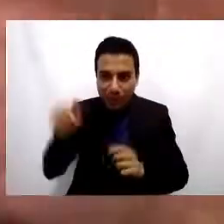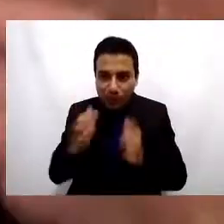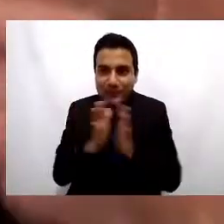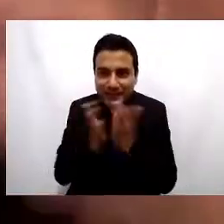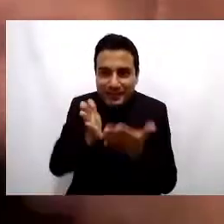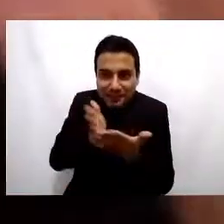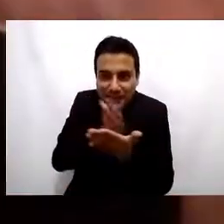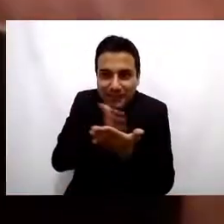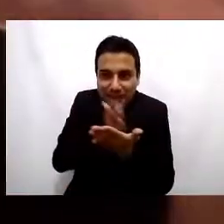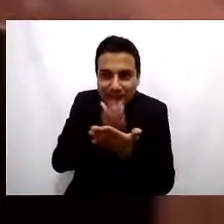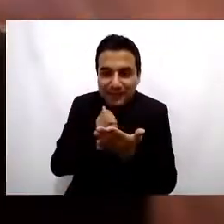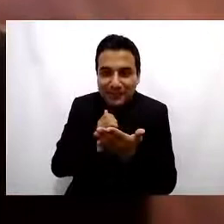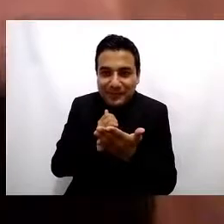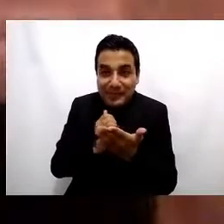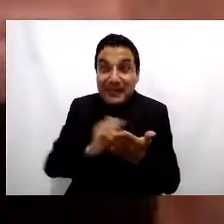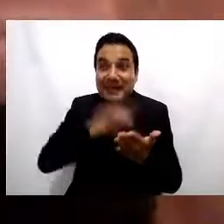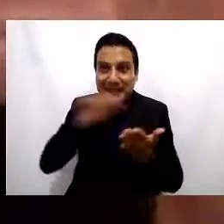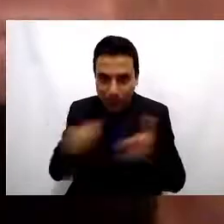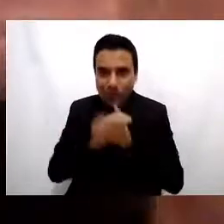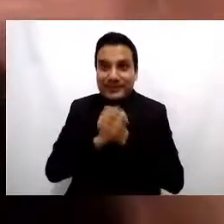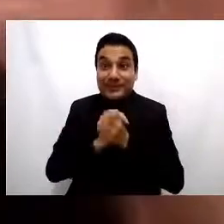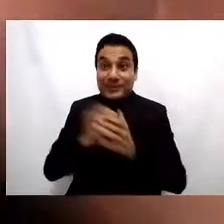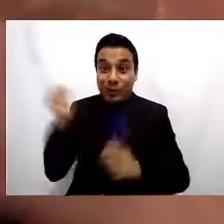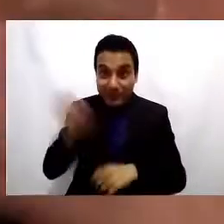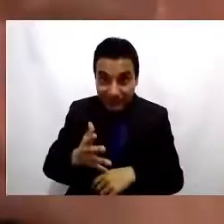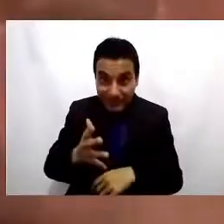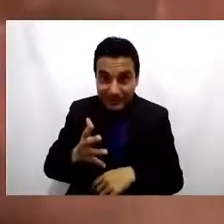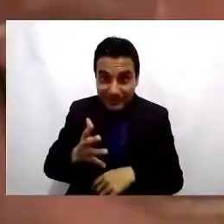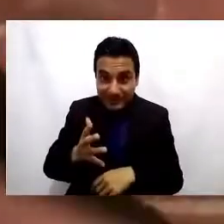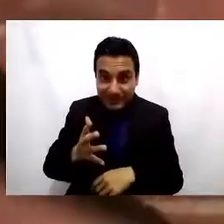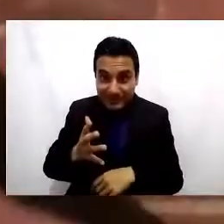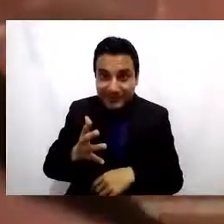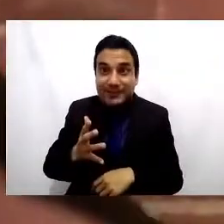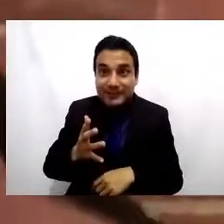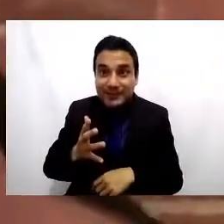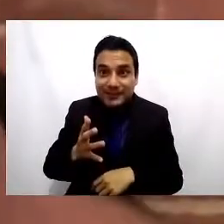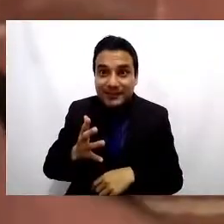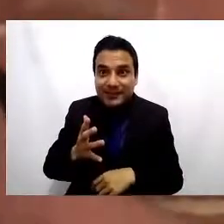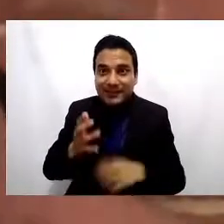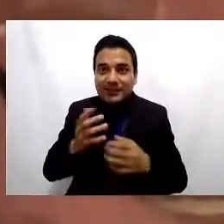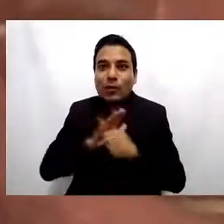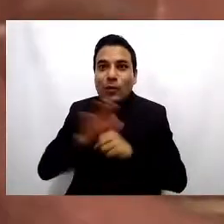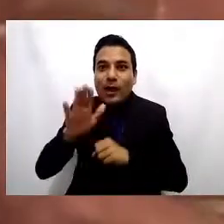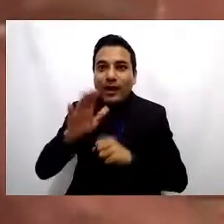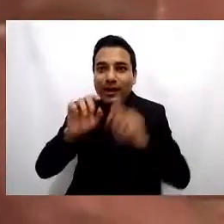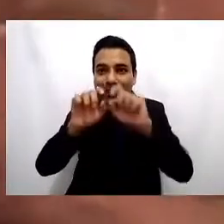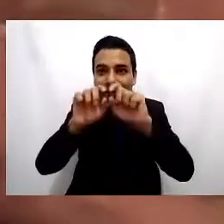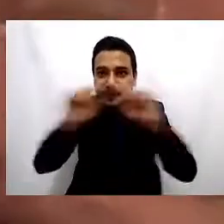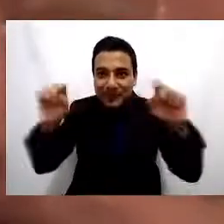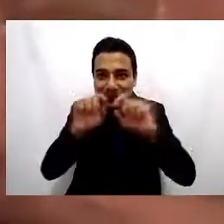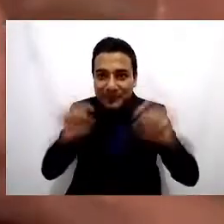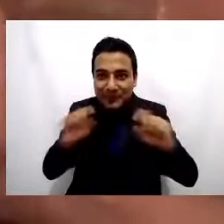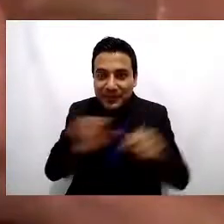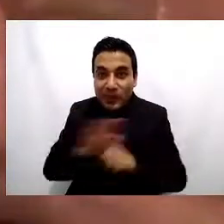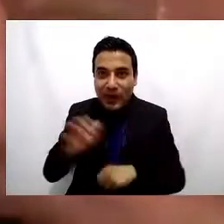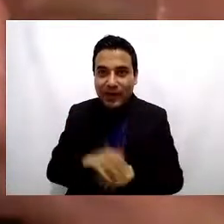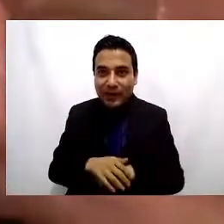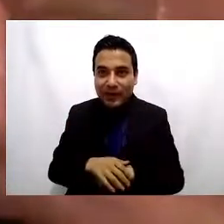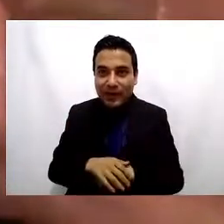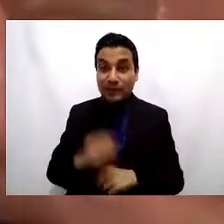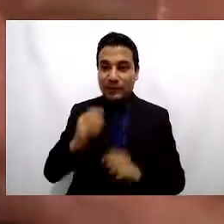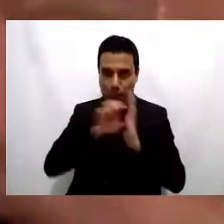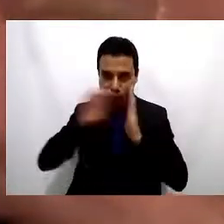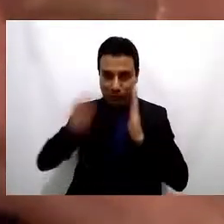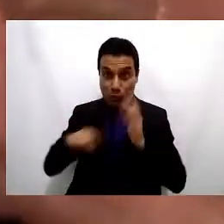de página. Y luego se vuelven a tirar los dados y se llega al número de parlamento. De manera tal que vos hiciste una